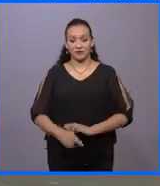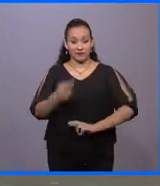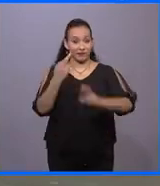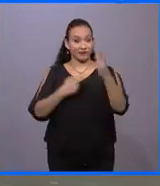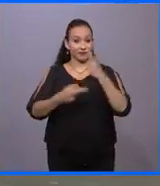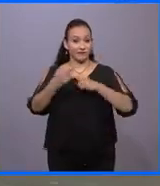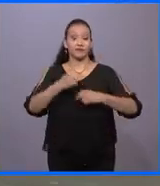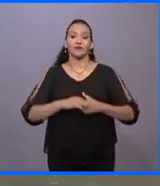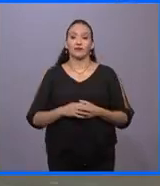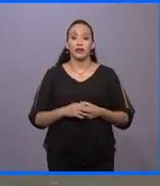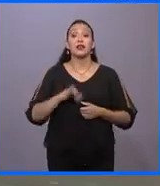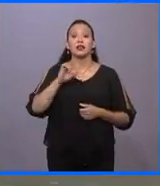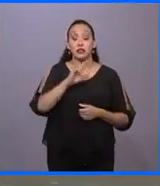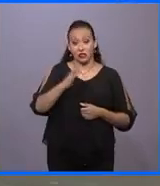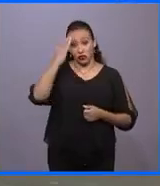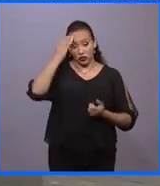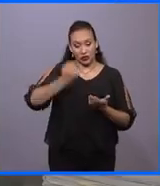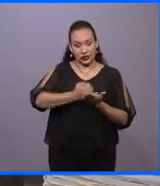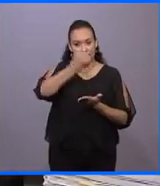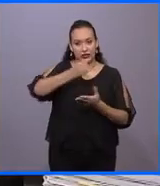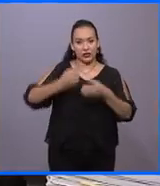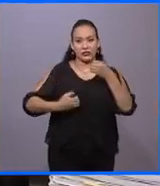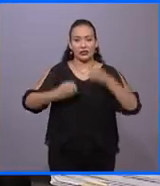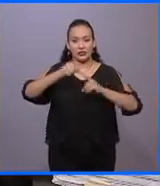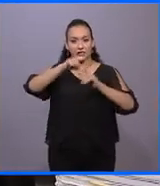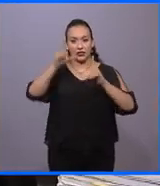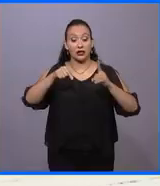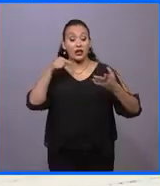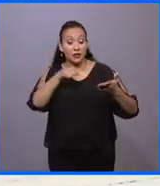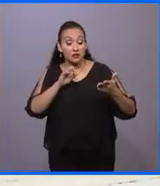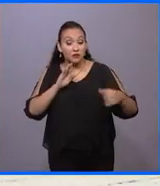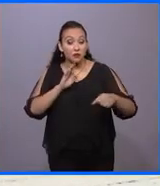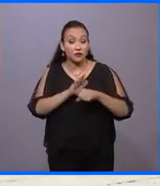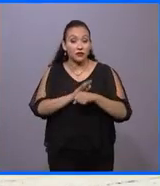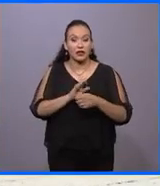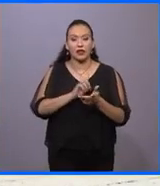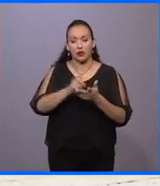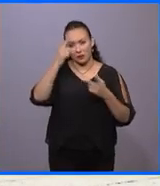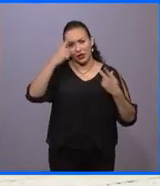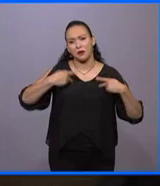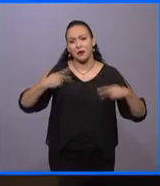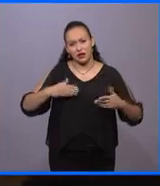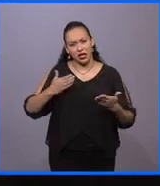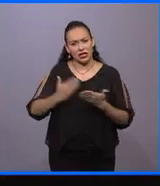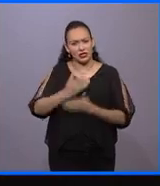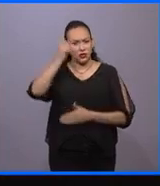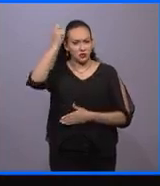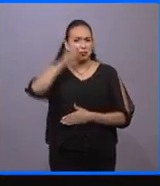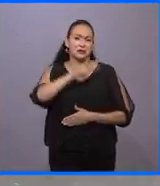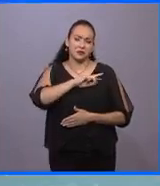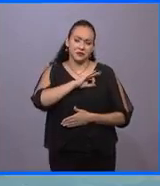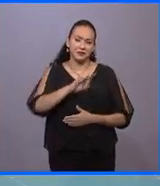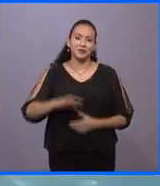Regresar. Reconocen sentencias de la Suprema Corte que protegen el derecho a una pensión por viudez.